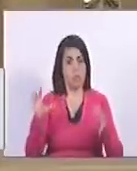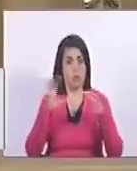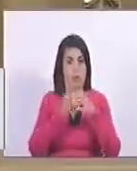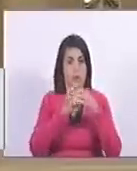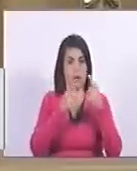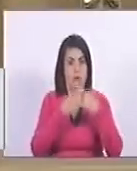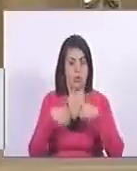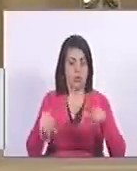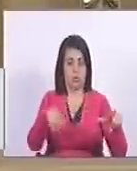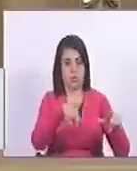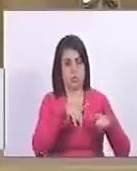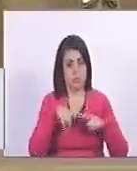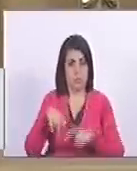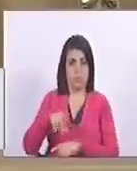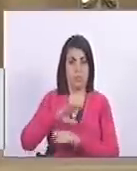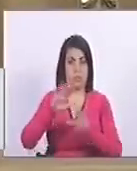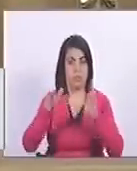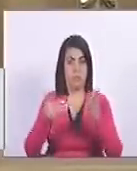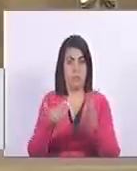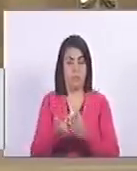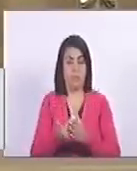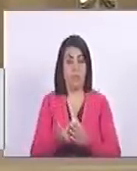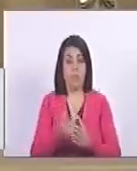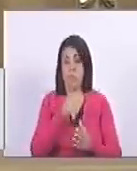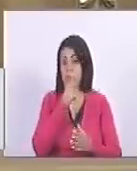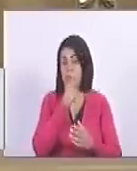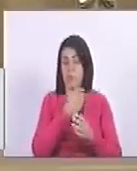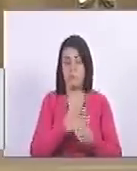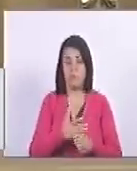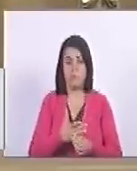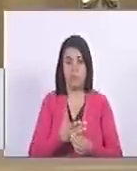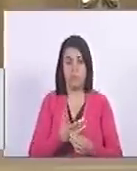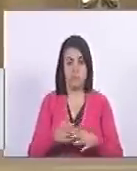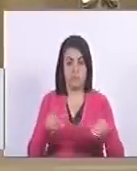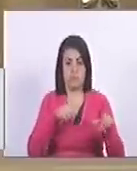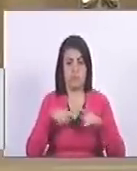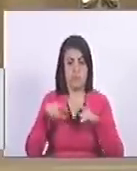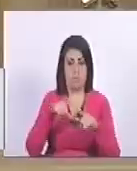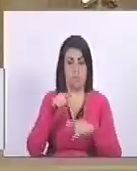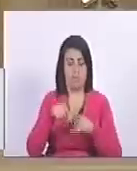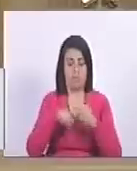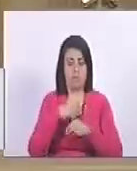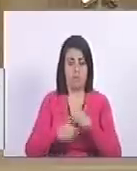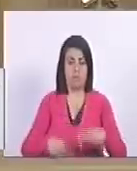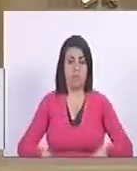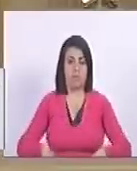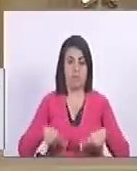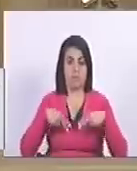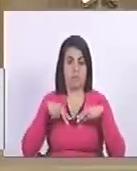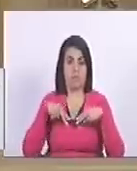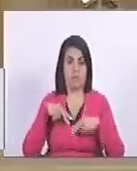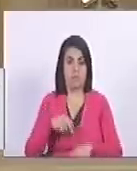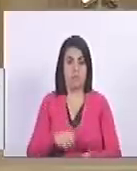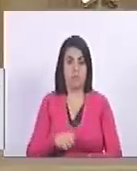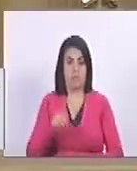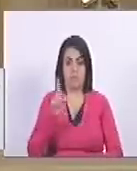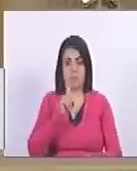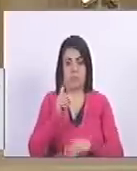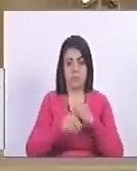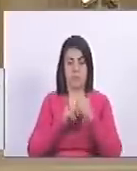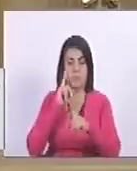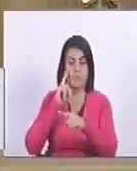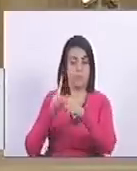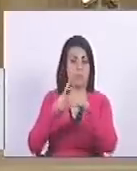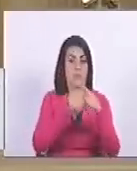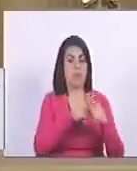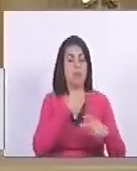otras locaciones de nuestro mundo. Entonces no existe espacio en la humanidad en el cual no se unifiquen las